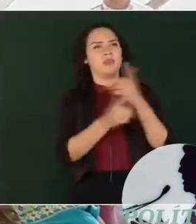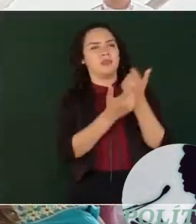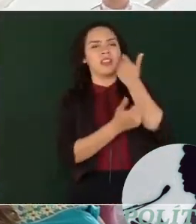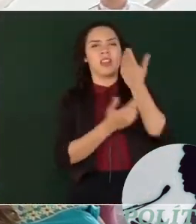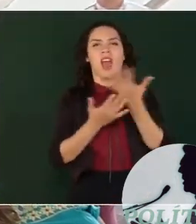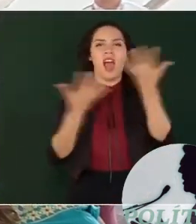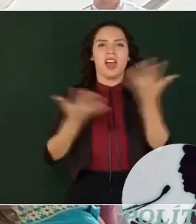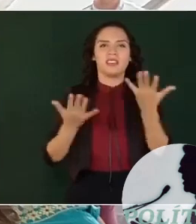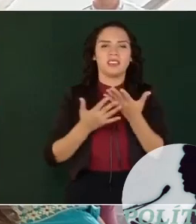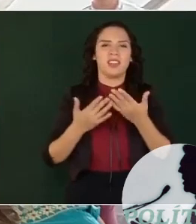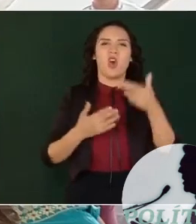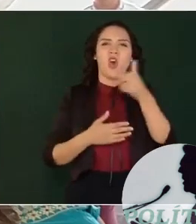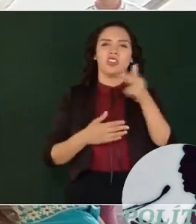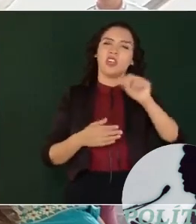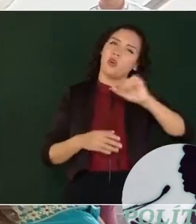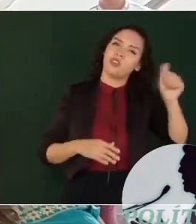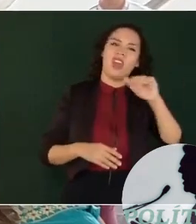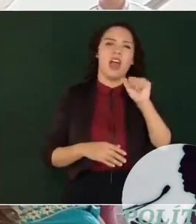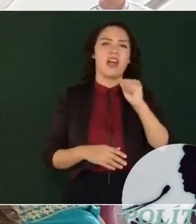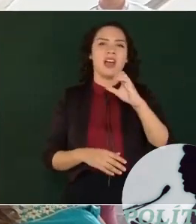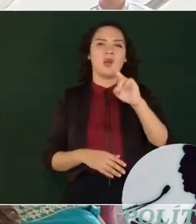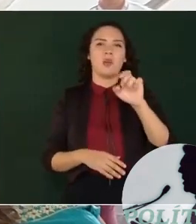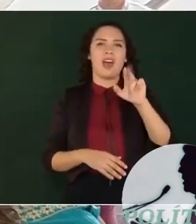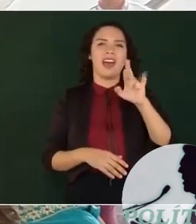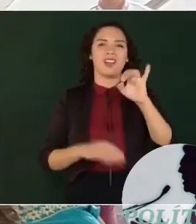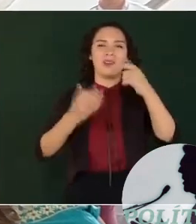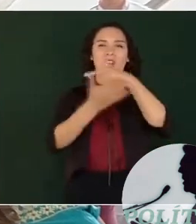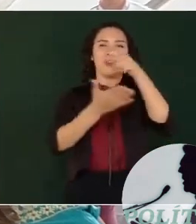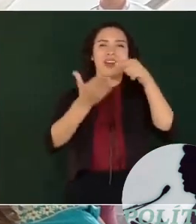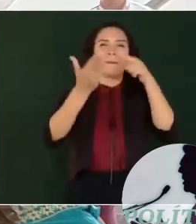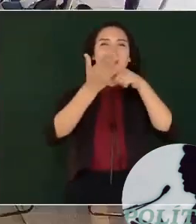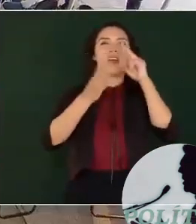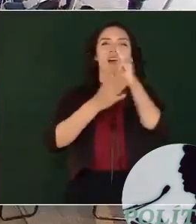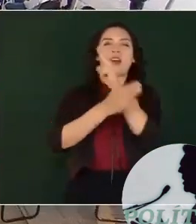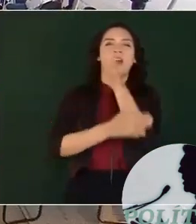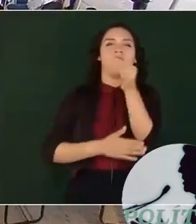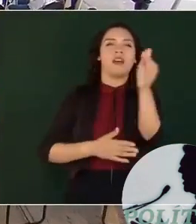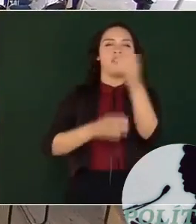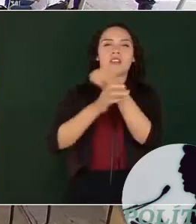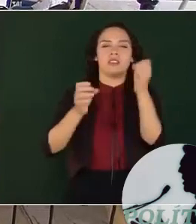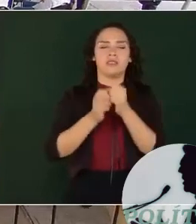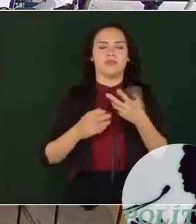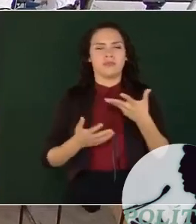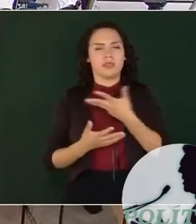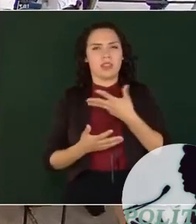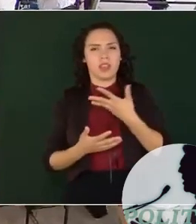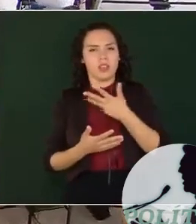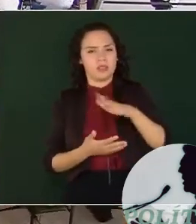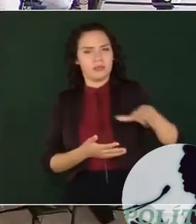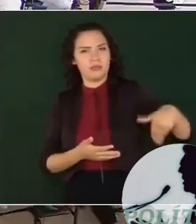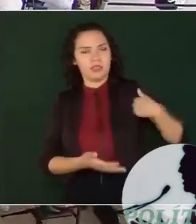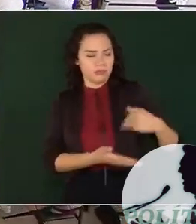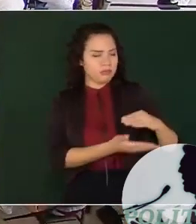Laguna del Carpintero, que usted la conoce también. Y traigo una carta de un grupo de